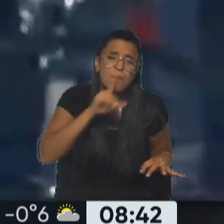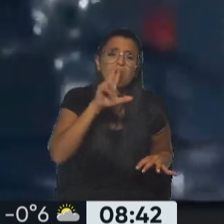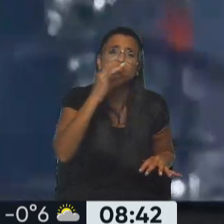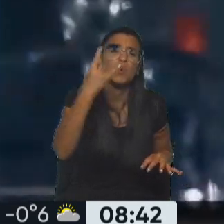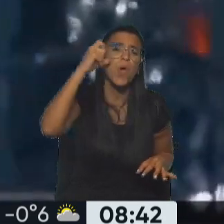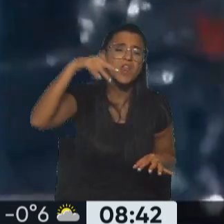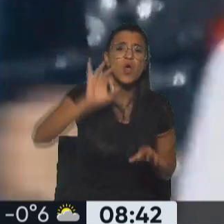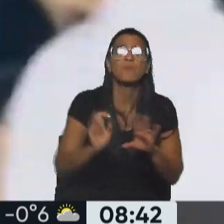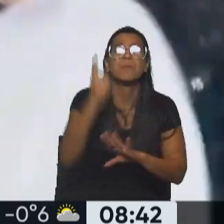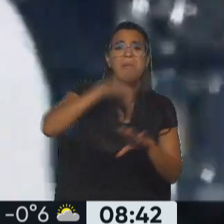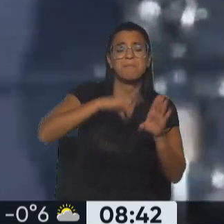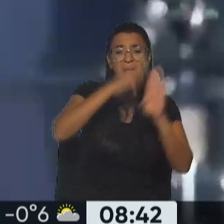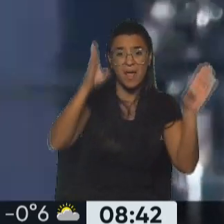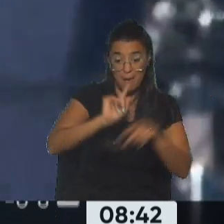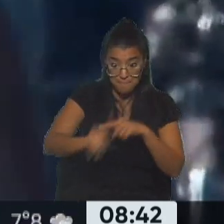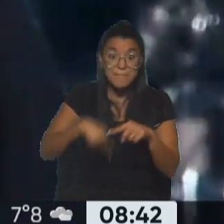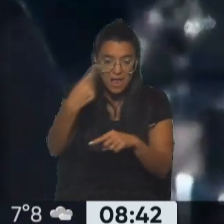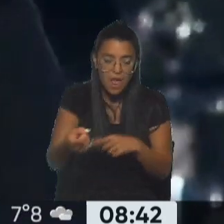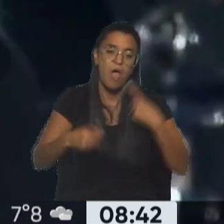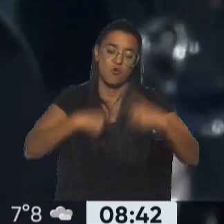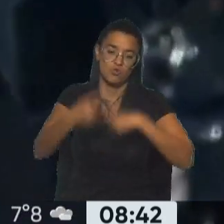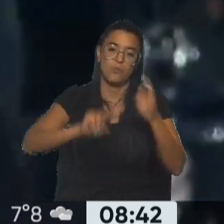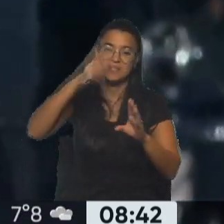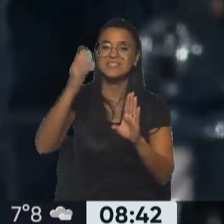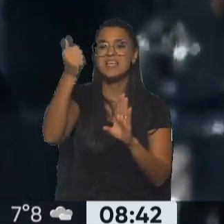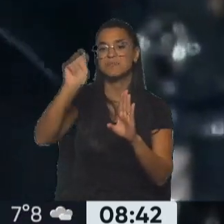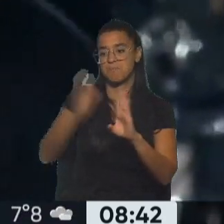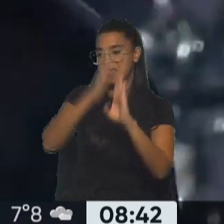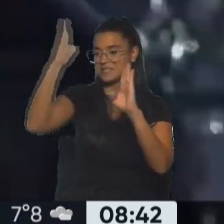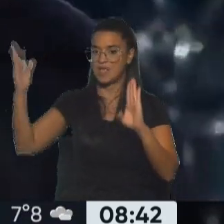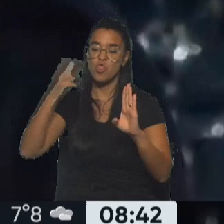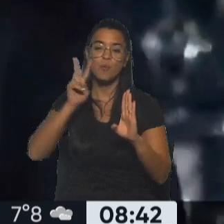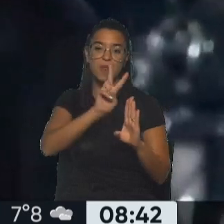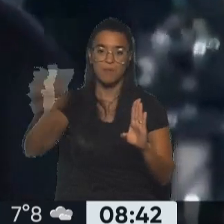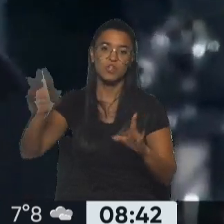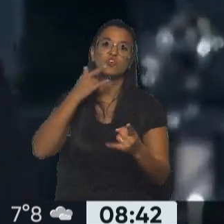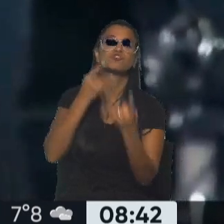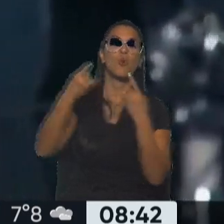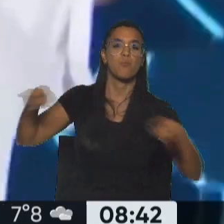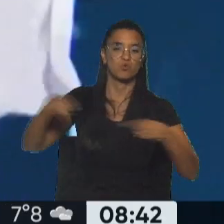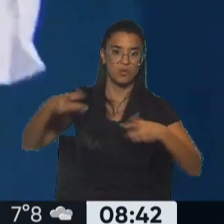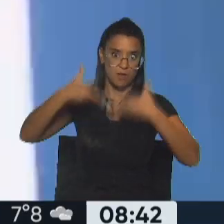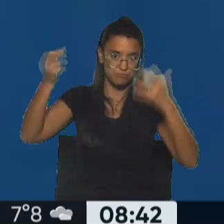añazo. Esta fue la primera parte. Mañana vamos con el segundo semestre del 2022 y los grandes shows musicales.